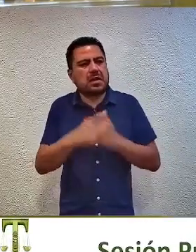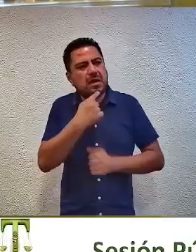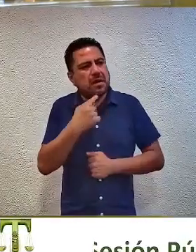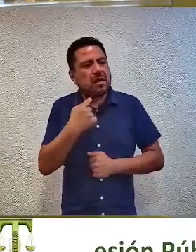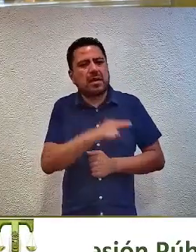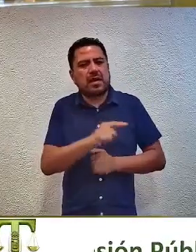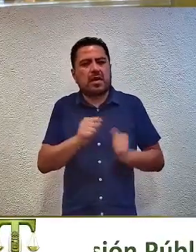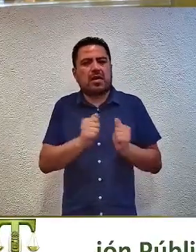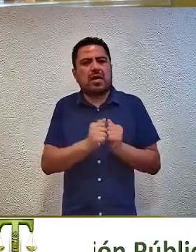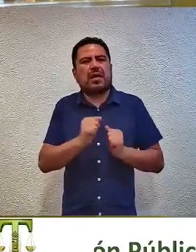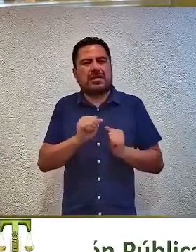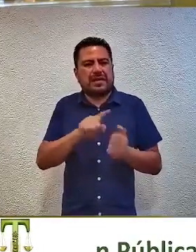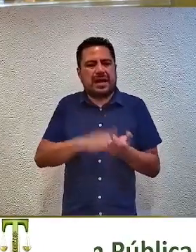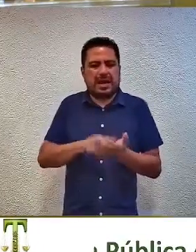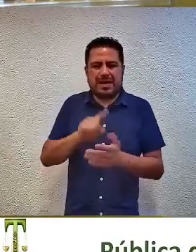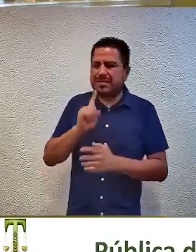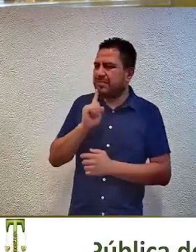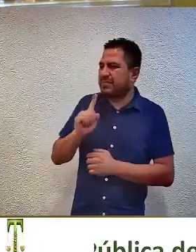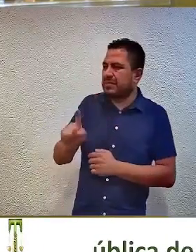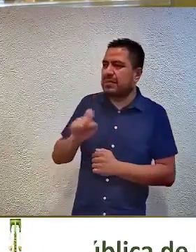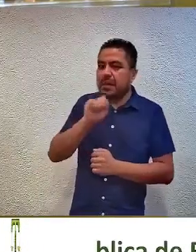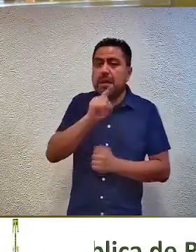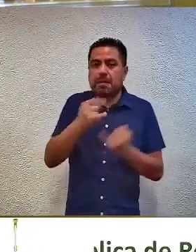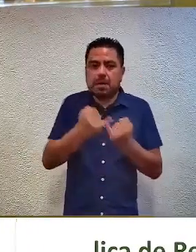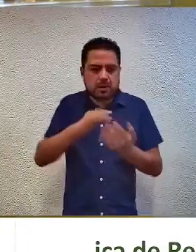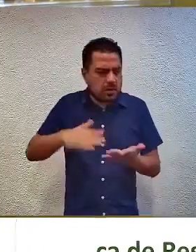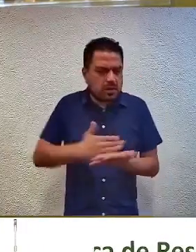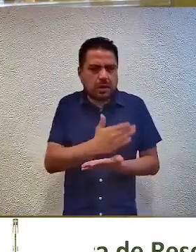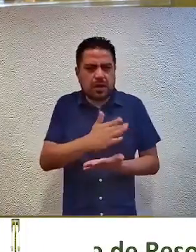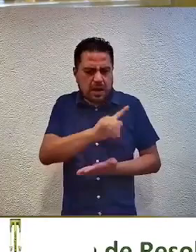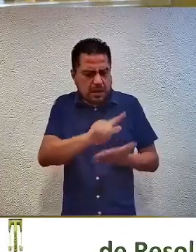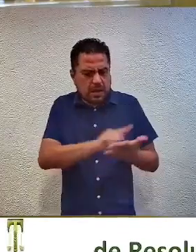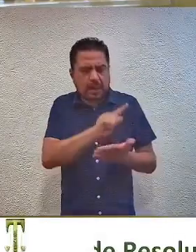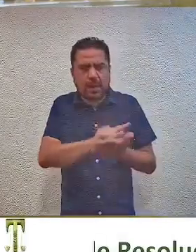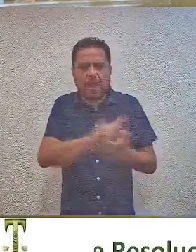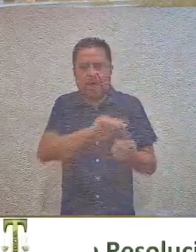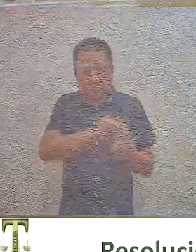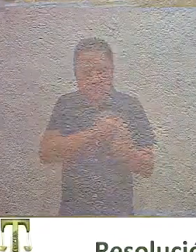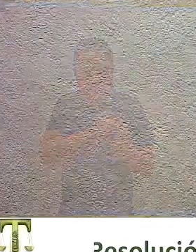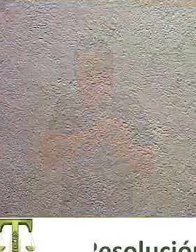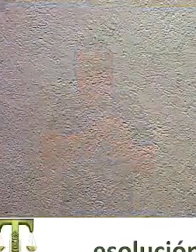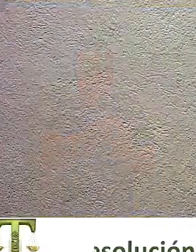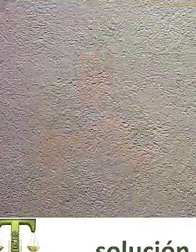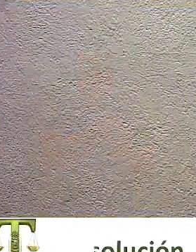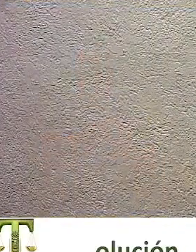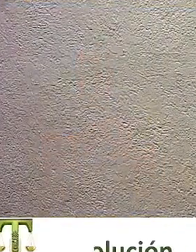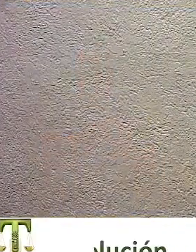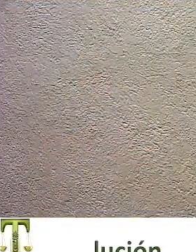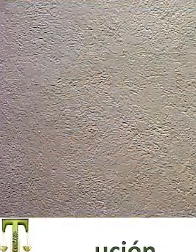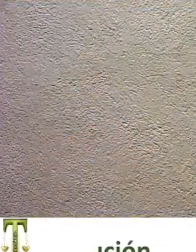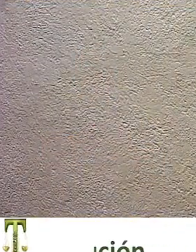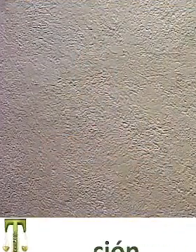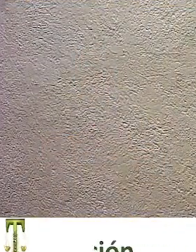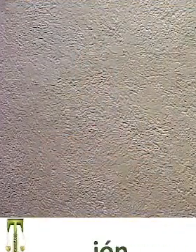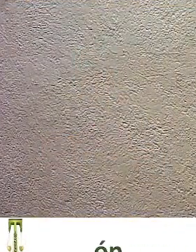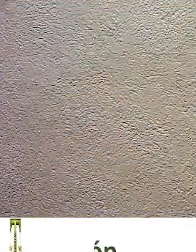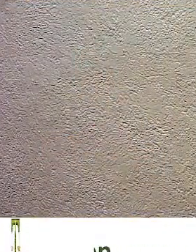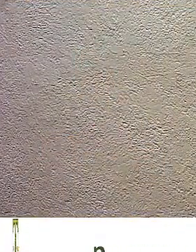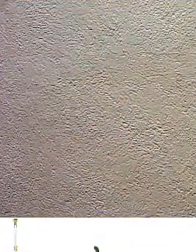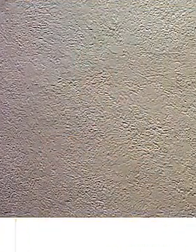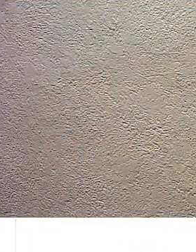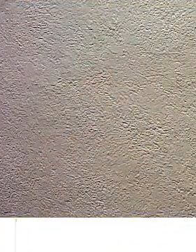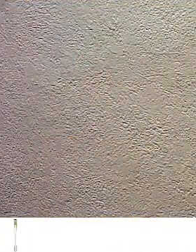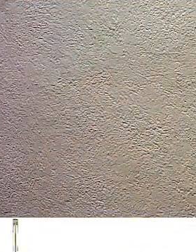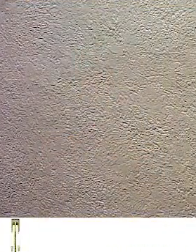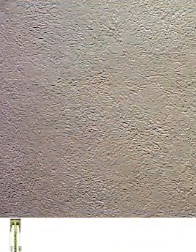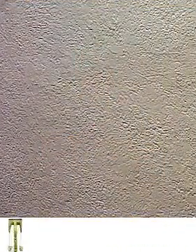conductas imputadas. Así también que transgrede el principio de legalidad traducido en la indebida fundamentación y motivación al introducir un elemento